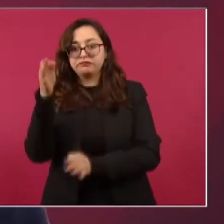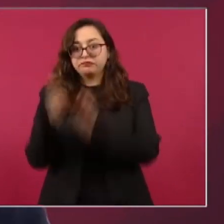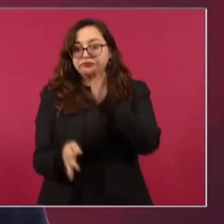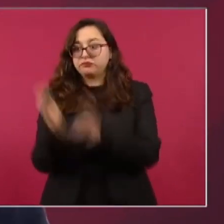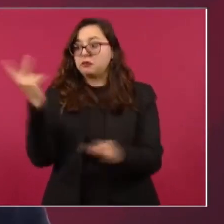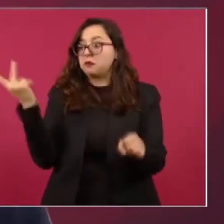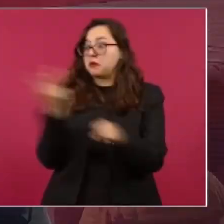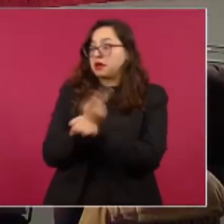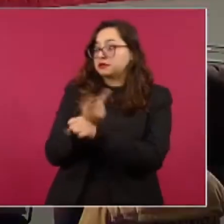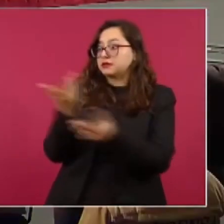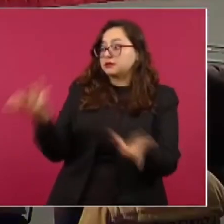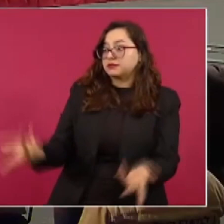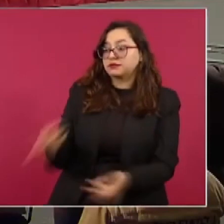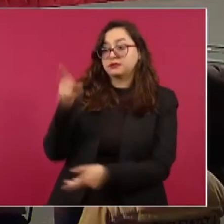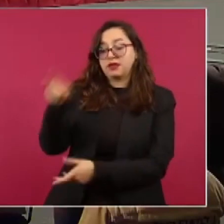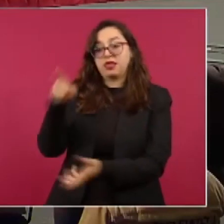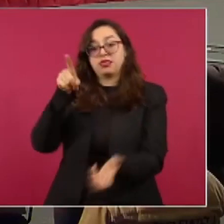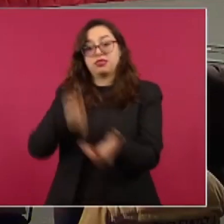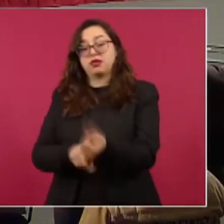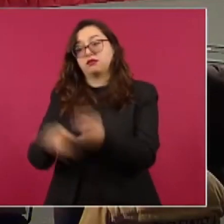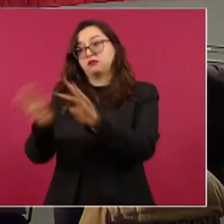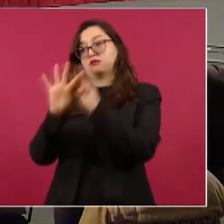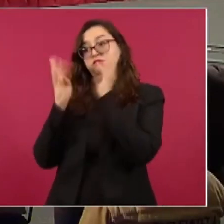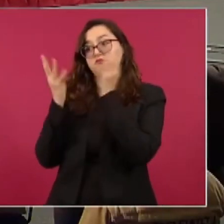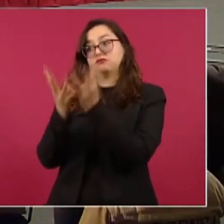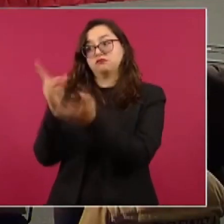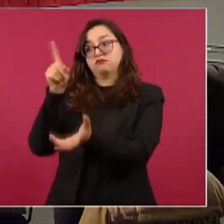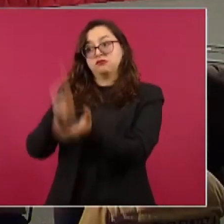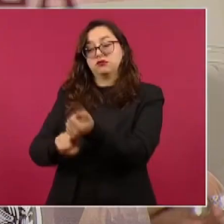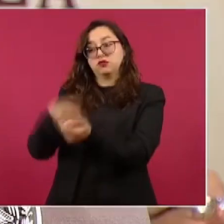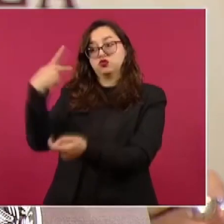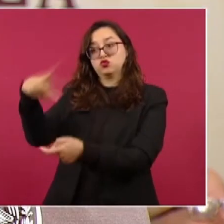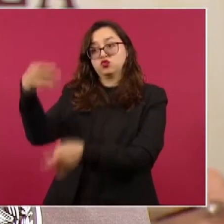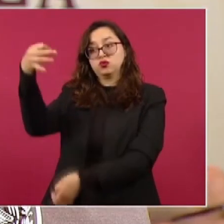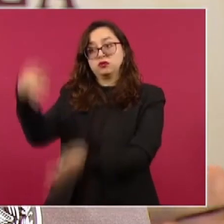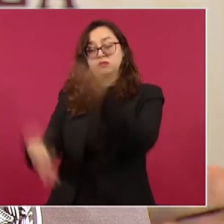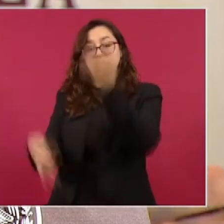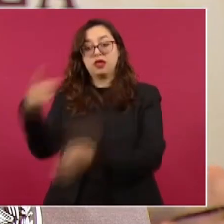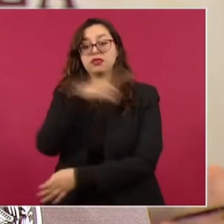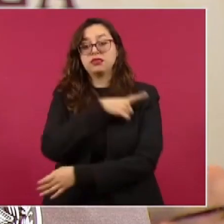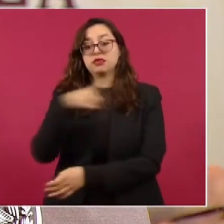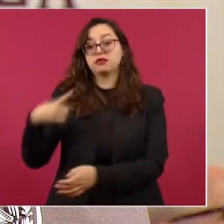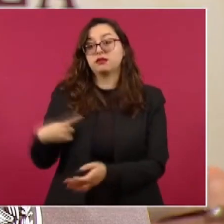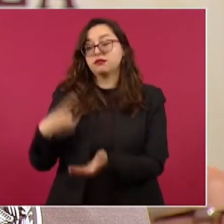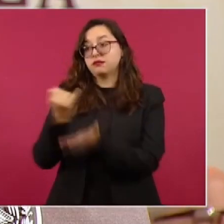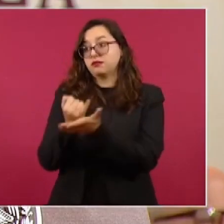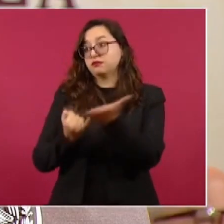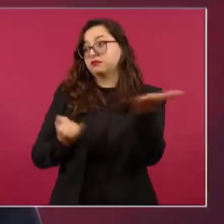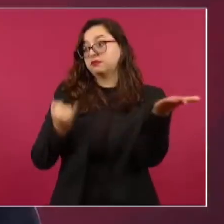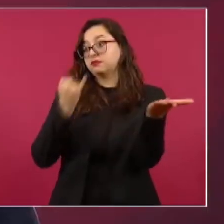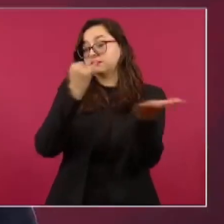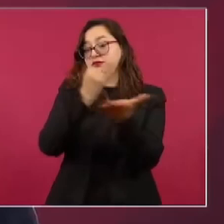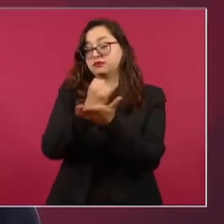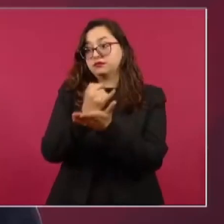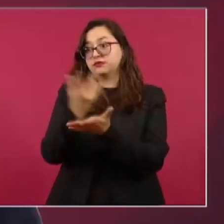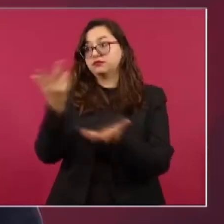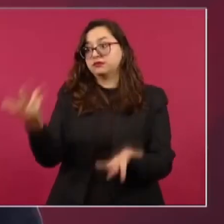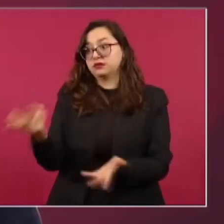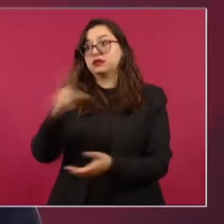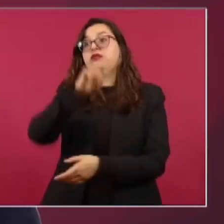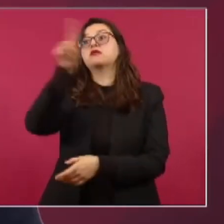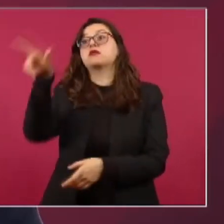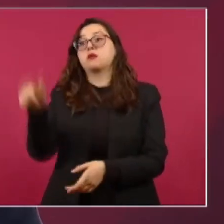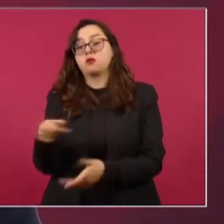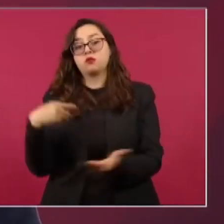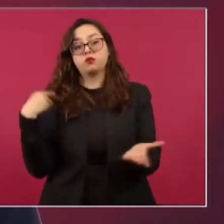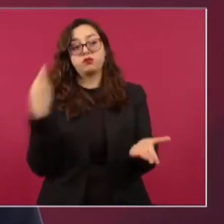Universitario y el Tribunal Universitario. Entonces se le pedirá a la Universidad Nacional Autónoma de México, al señor